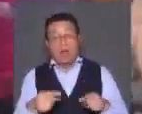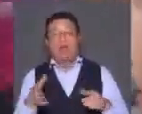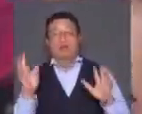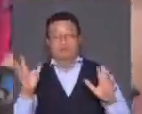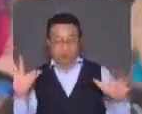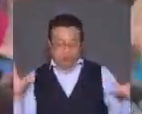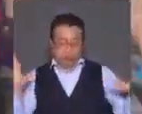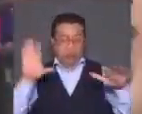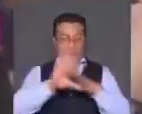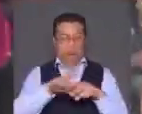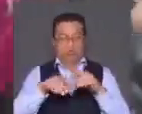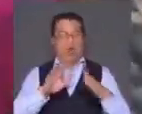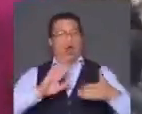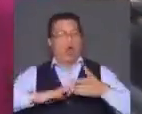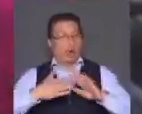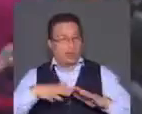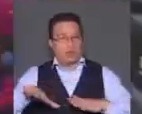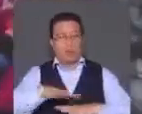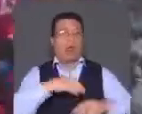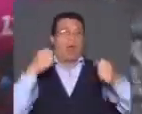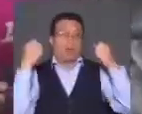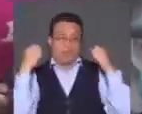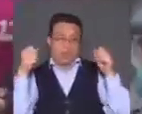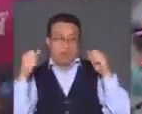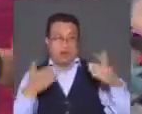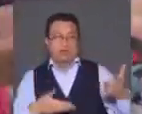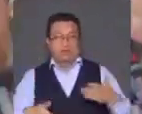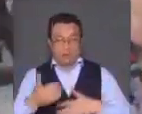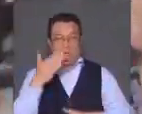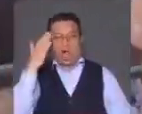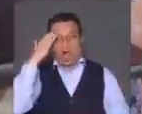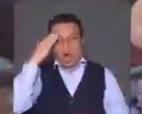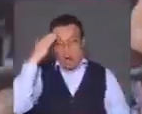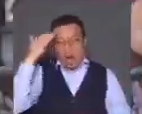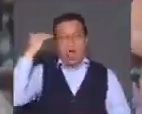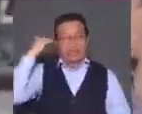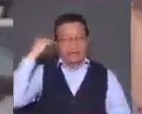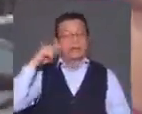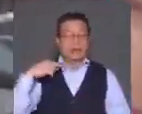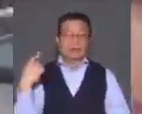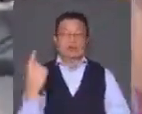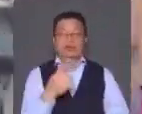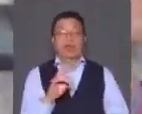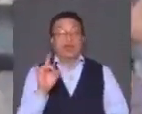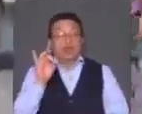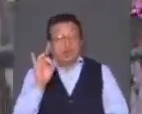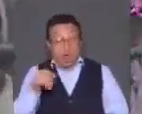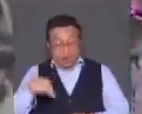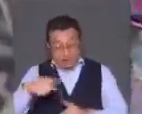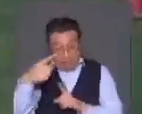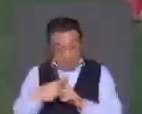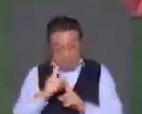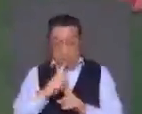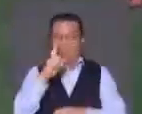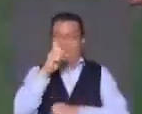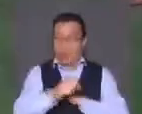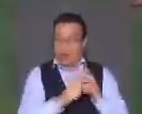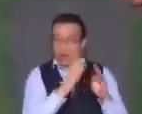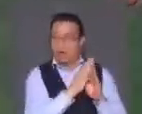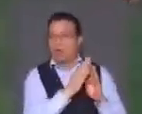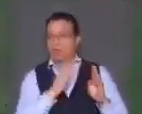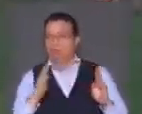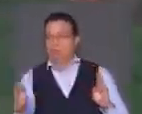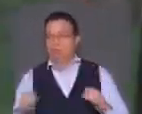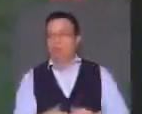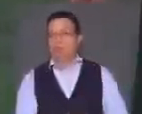hacer comunidad, hacer deporte, a tomar conciencia, no solo este mes, sino que todo el año. Jornadas